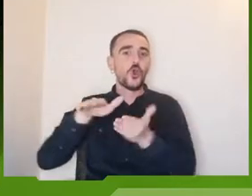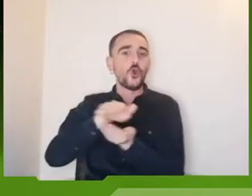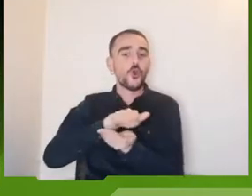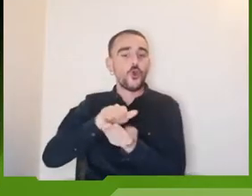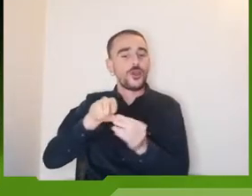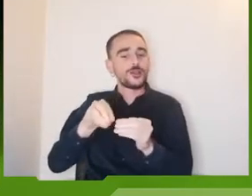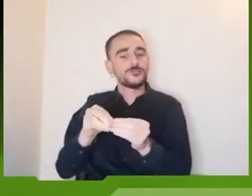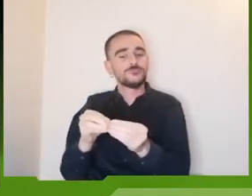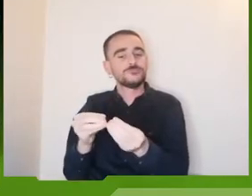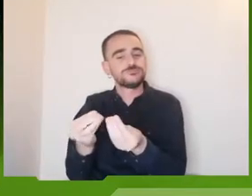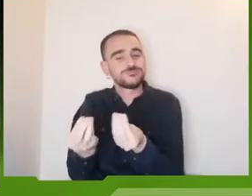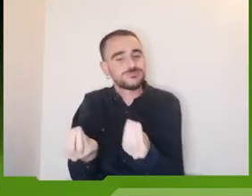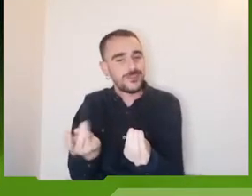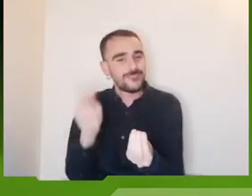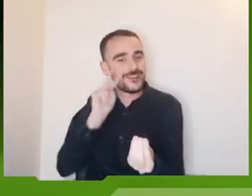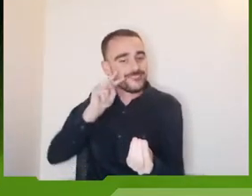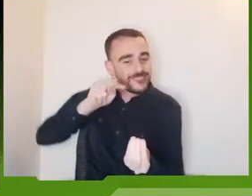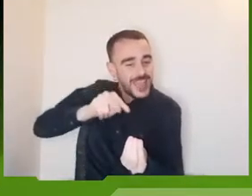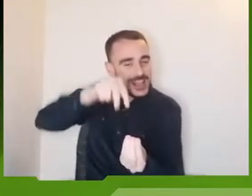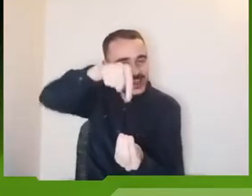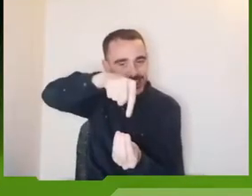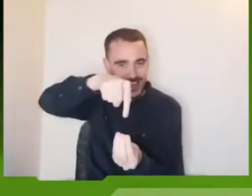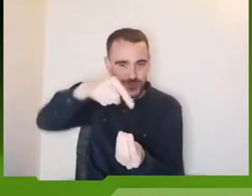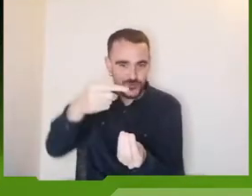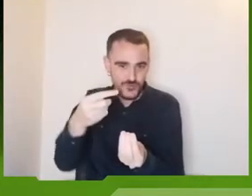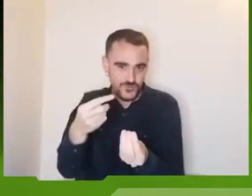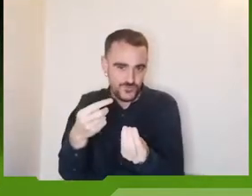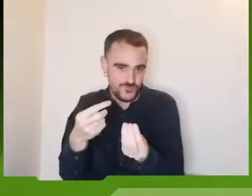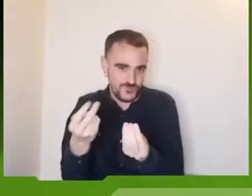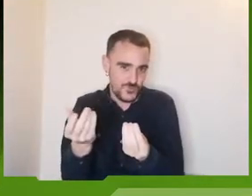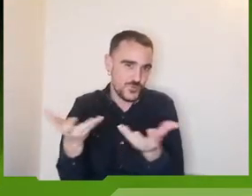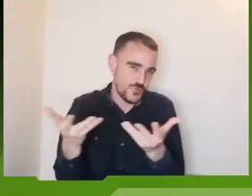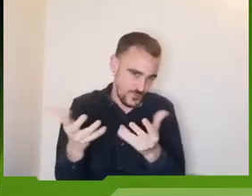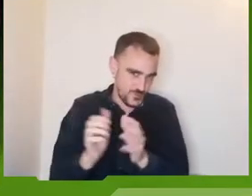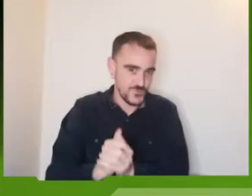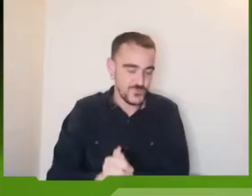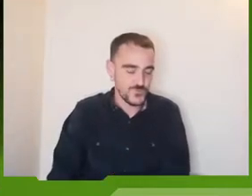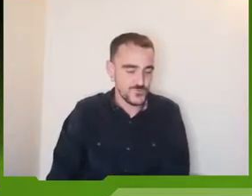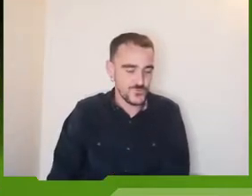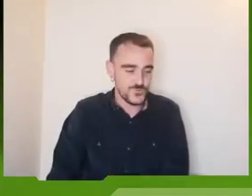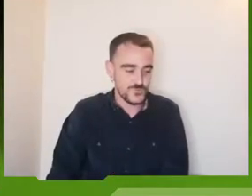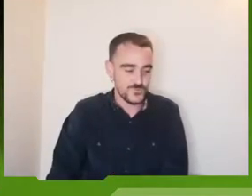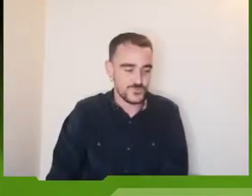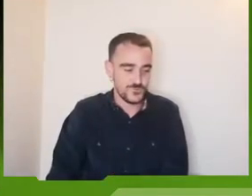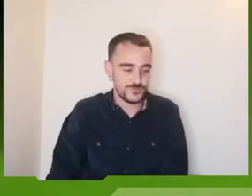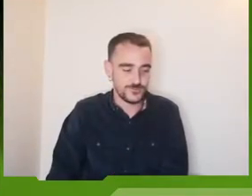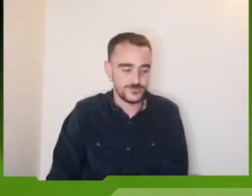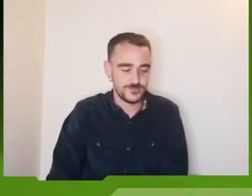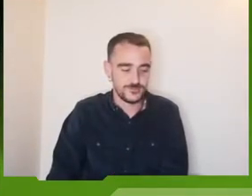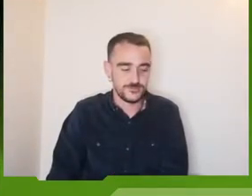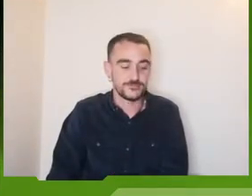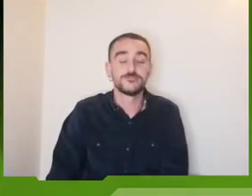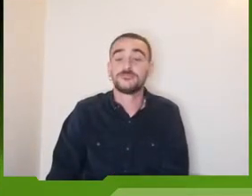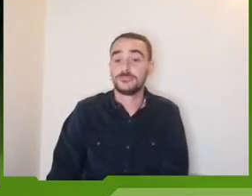la textura del interior. A ver, vale, hasta aquí los shiitakes